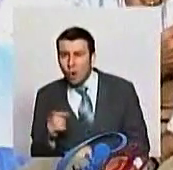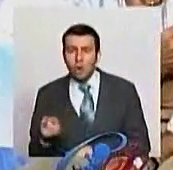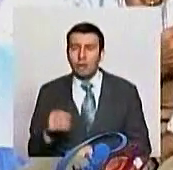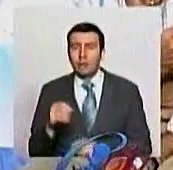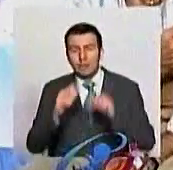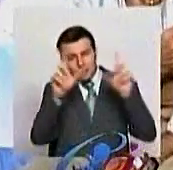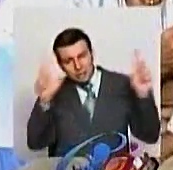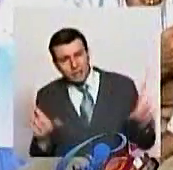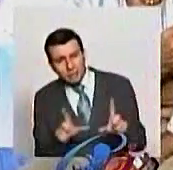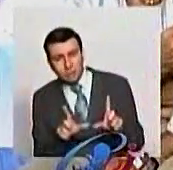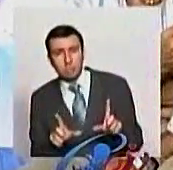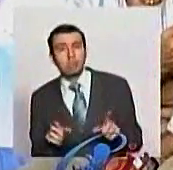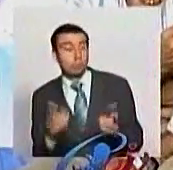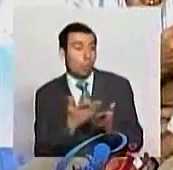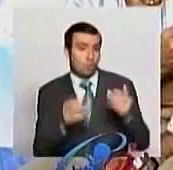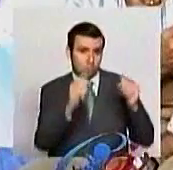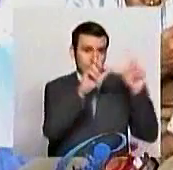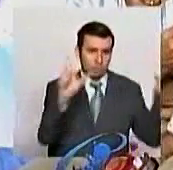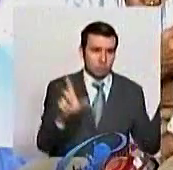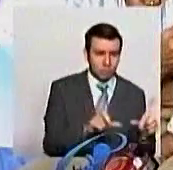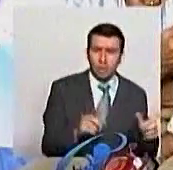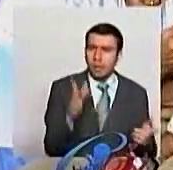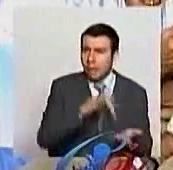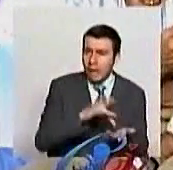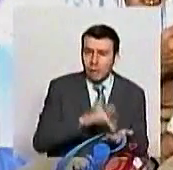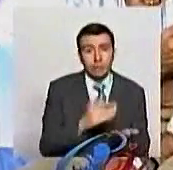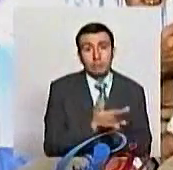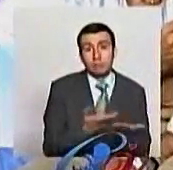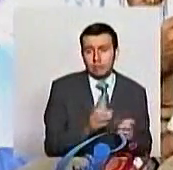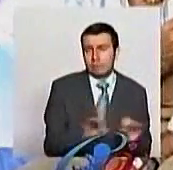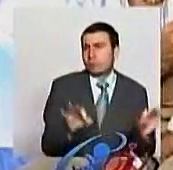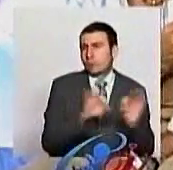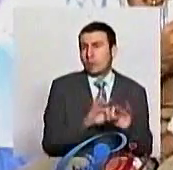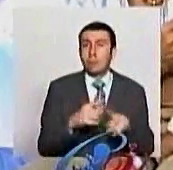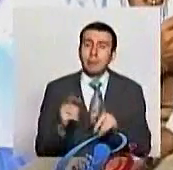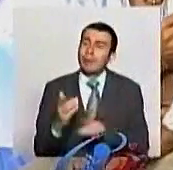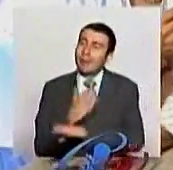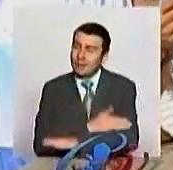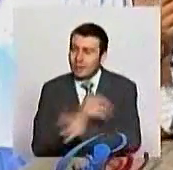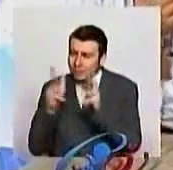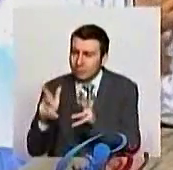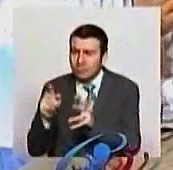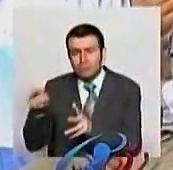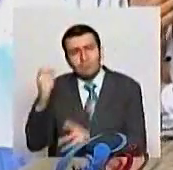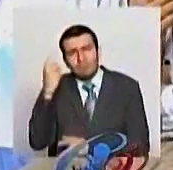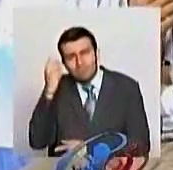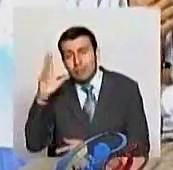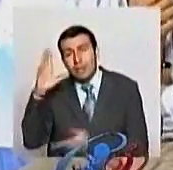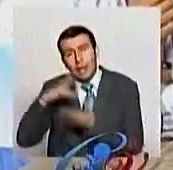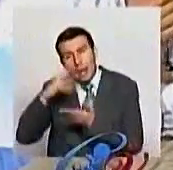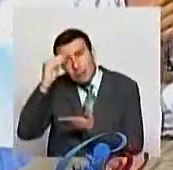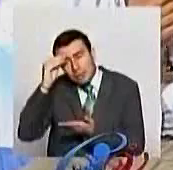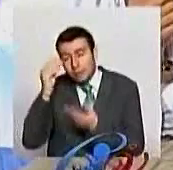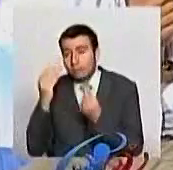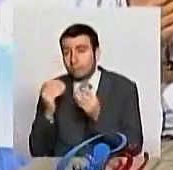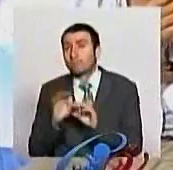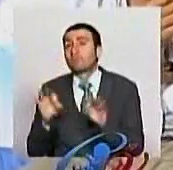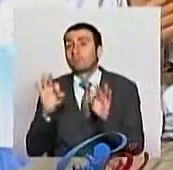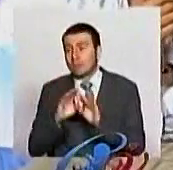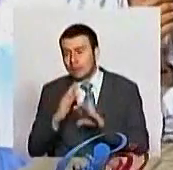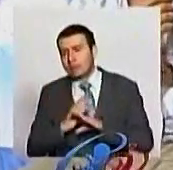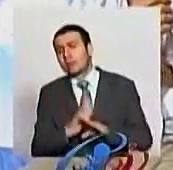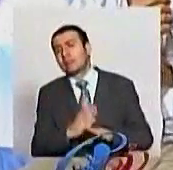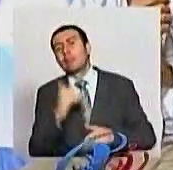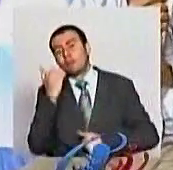los exámenes y todo eso es importante, pero la educación juega un papel demasiado importante en esto, en la prevención y en el